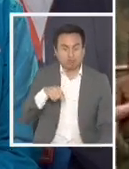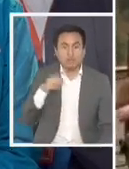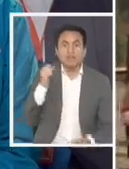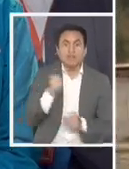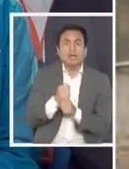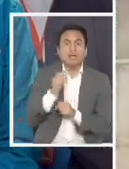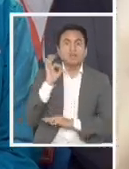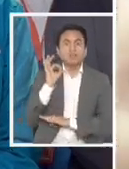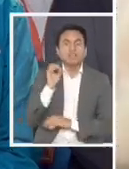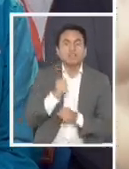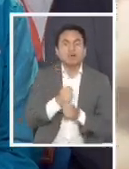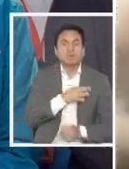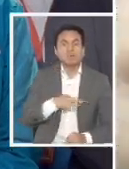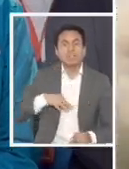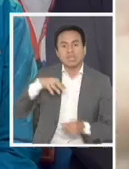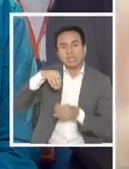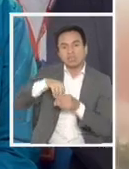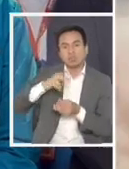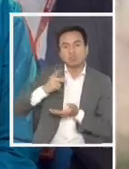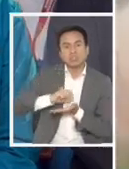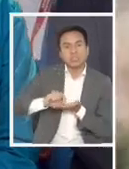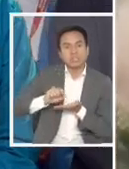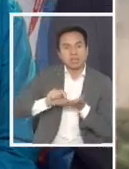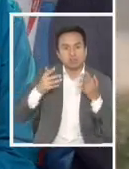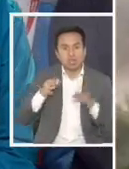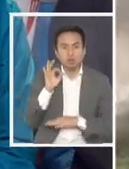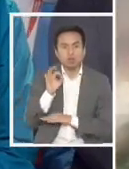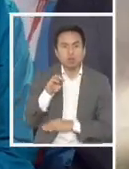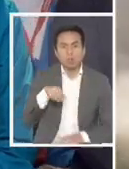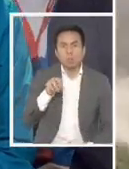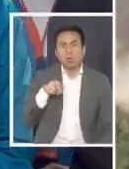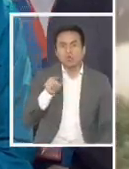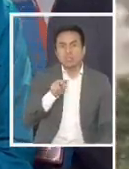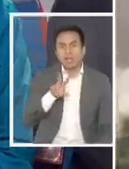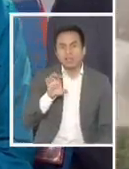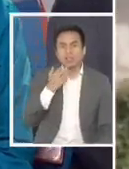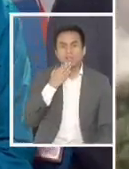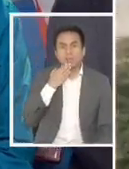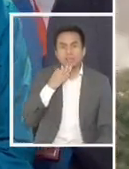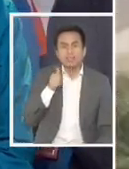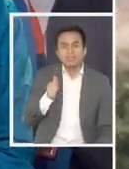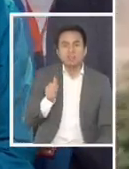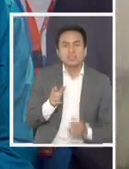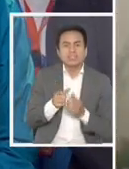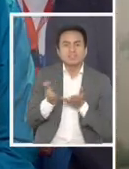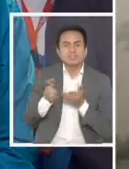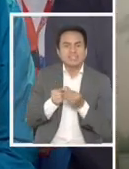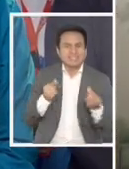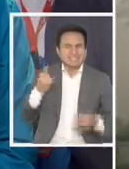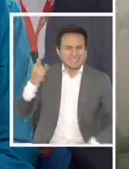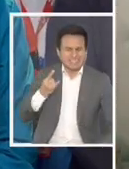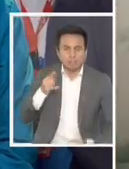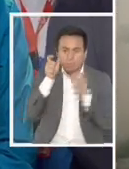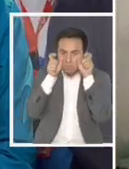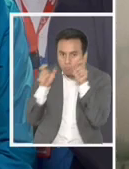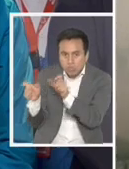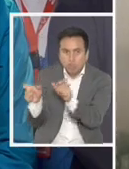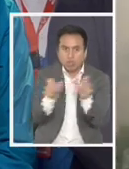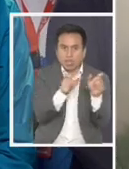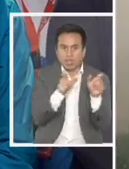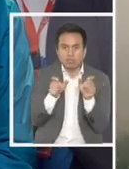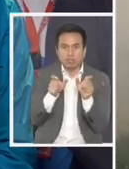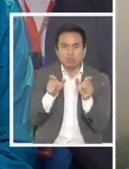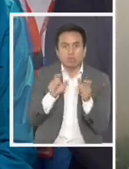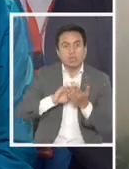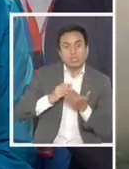reunión de trabajo con la ministra del interior subsecretario monsalve con el director de cenapred justamente para estar monitoreando y